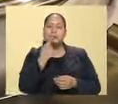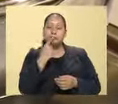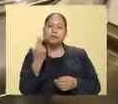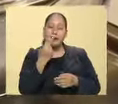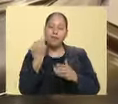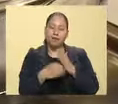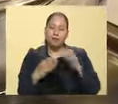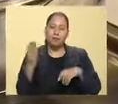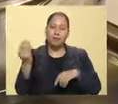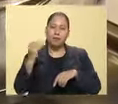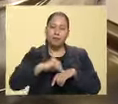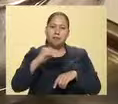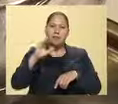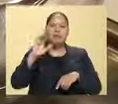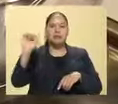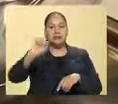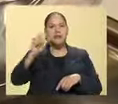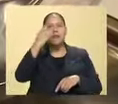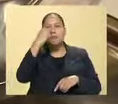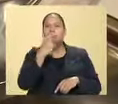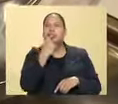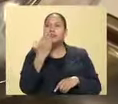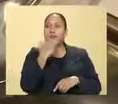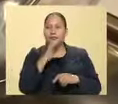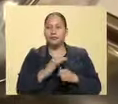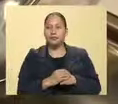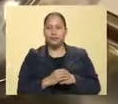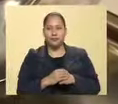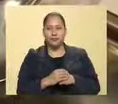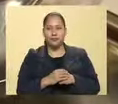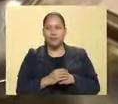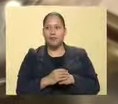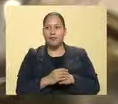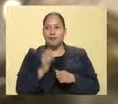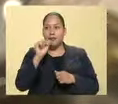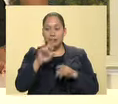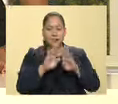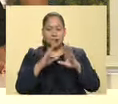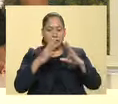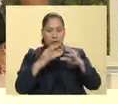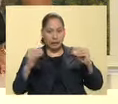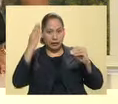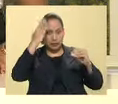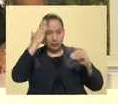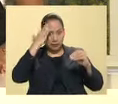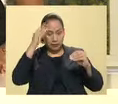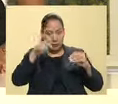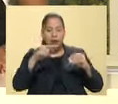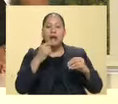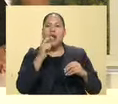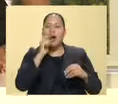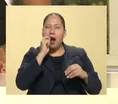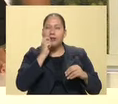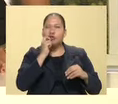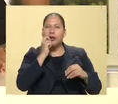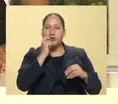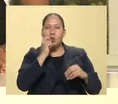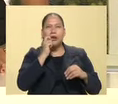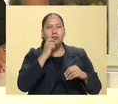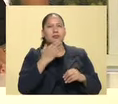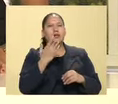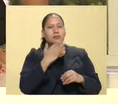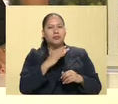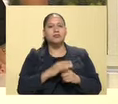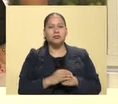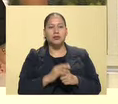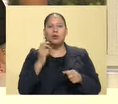realmente sí para que sepa. Tan, tan, tan, tan. Nuestras calabazas aquí nos van a quedar crujientes. Pero no hay